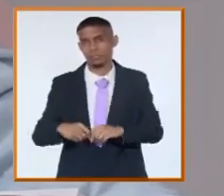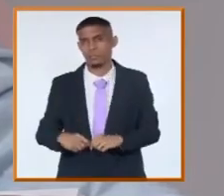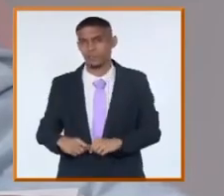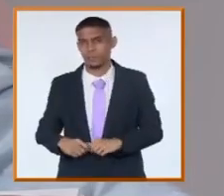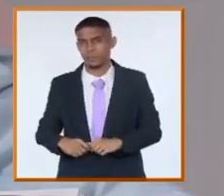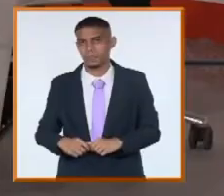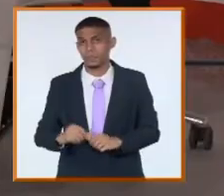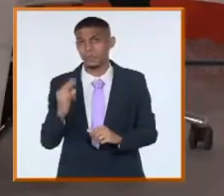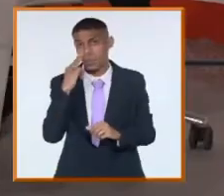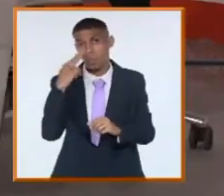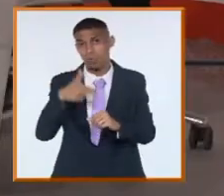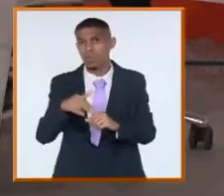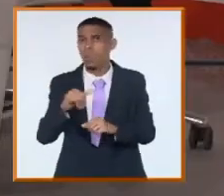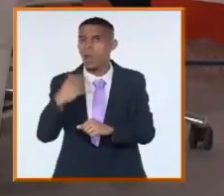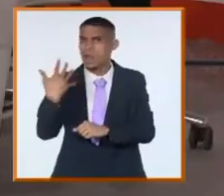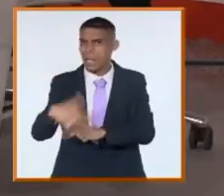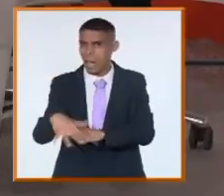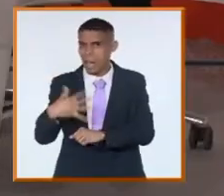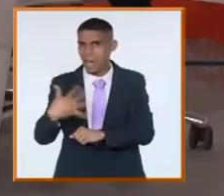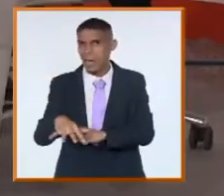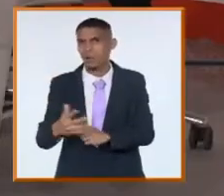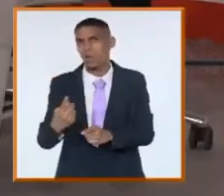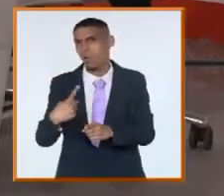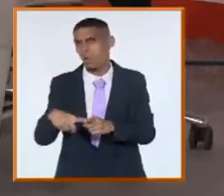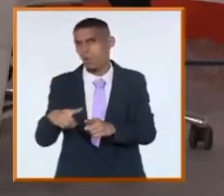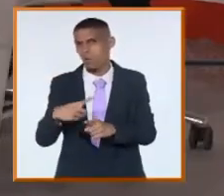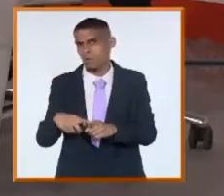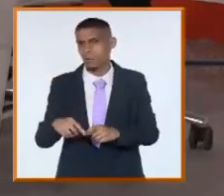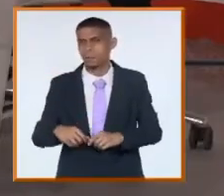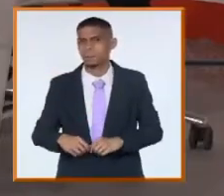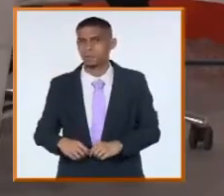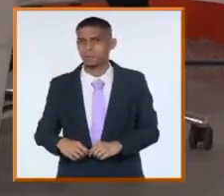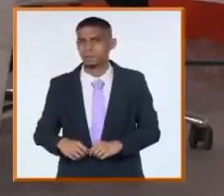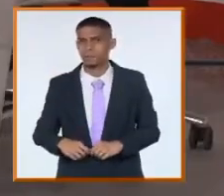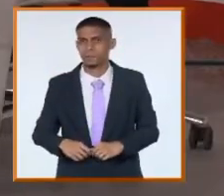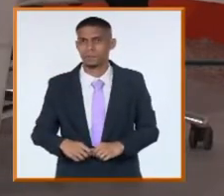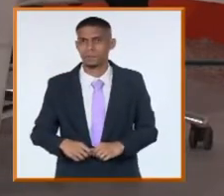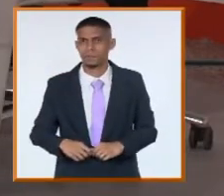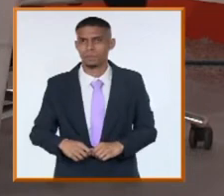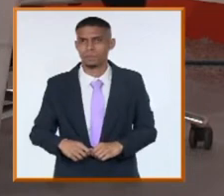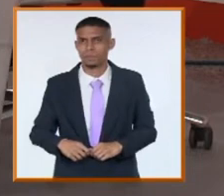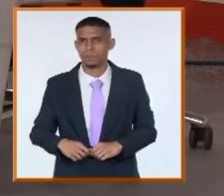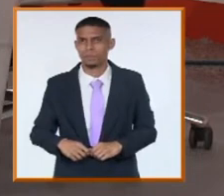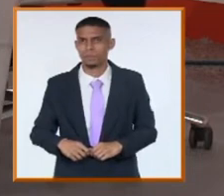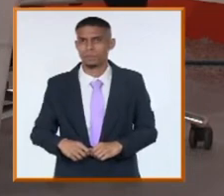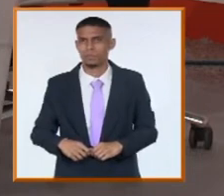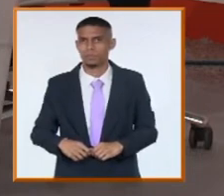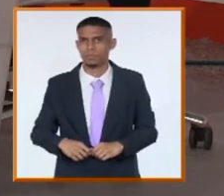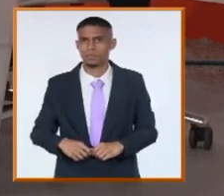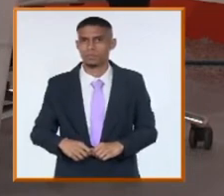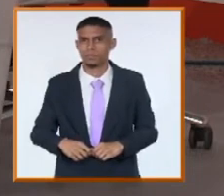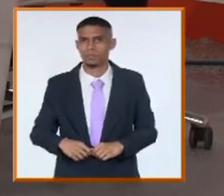plantas las producciones claro Entonces qué pasa que la